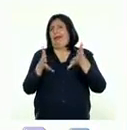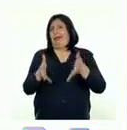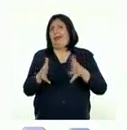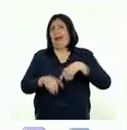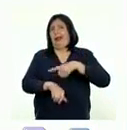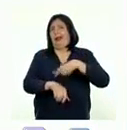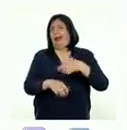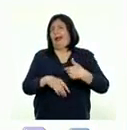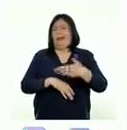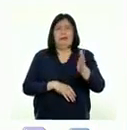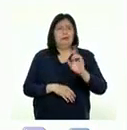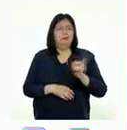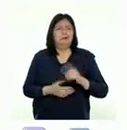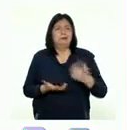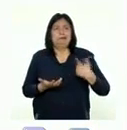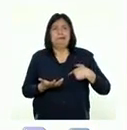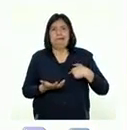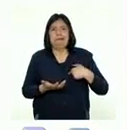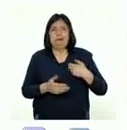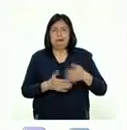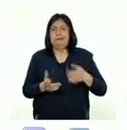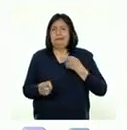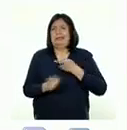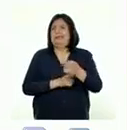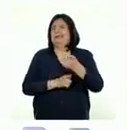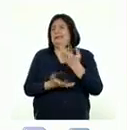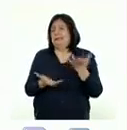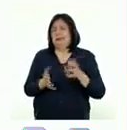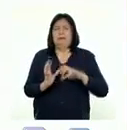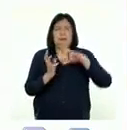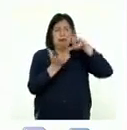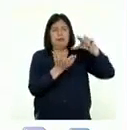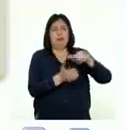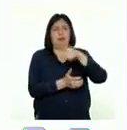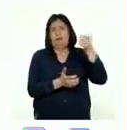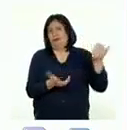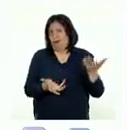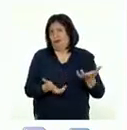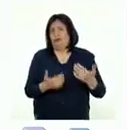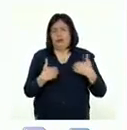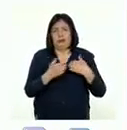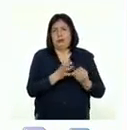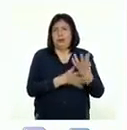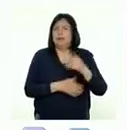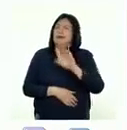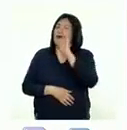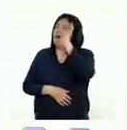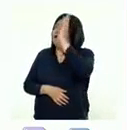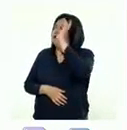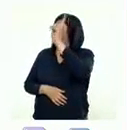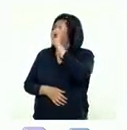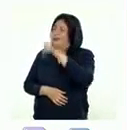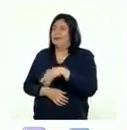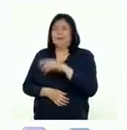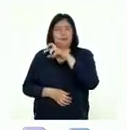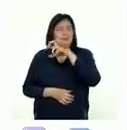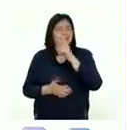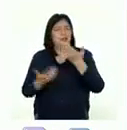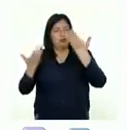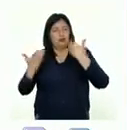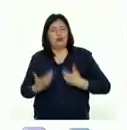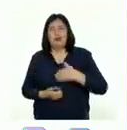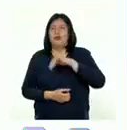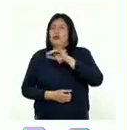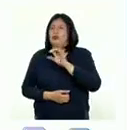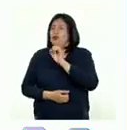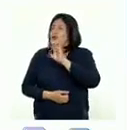pasar más tiempo y que nuestras acciones sigan dañando el planeta y a otros seres vivos. Hola, profesora y Patricia.